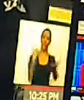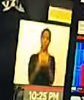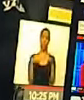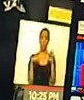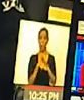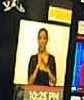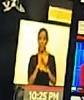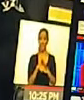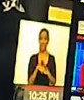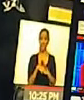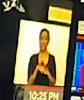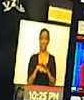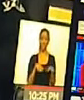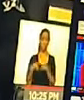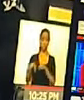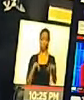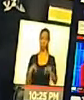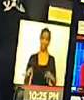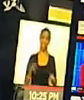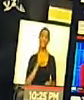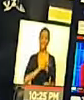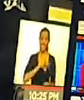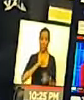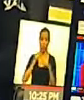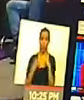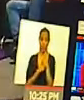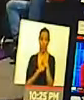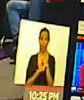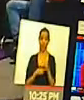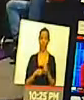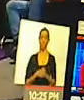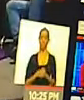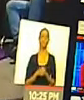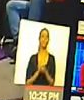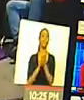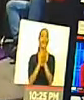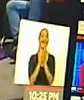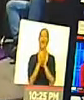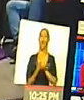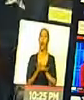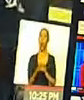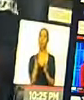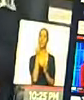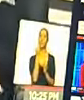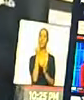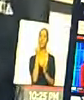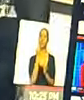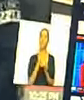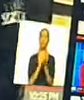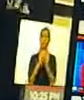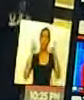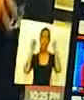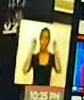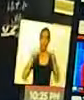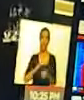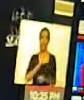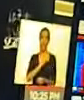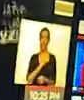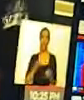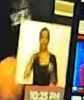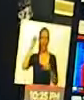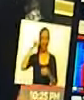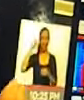empieza a desestructurar todo, señor. Creo que te cerraron la caja chica. Se te acabó el pan de piquito, se te acabó la discoteca en Madrid. Vamos al video número